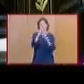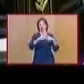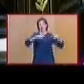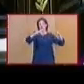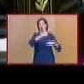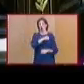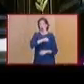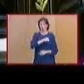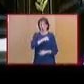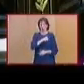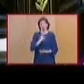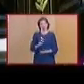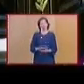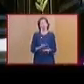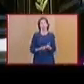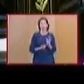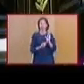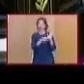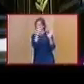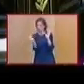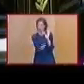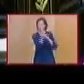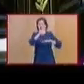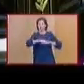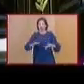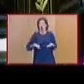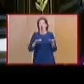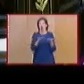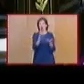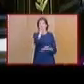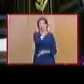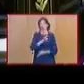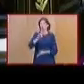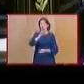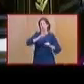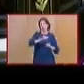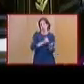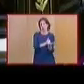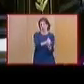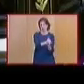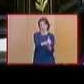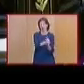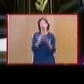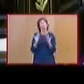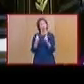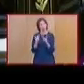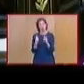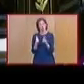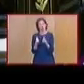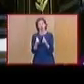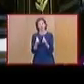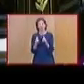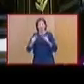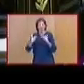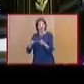mejora evidente en las ayudas para la agricultura de las islas. Hay muchos representantes del sector primario de Canarias que me han